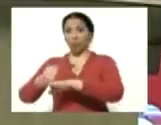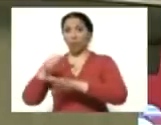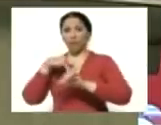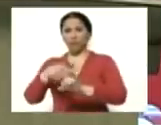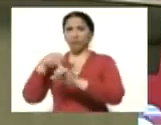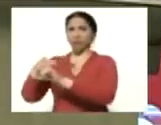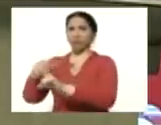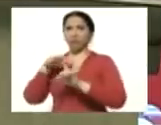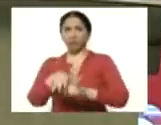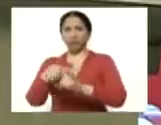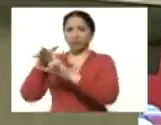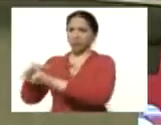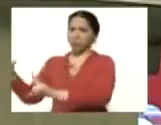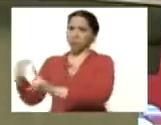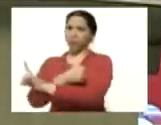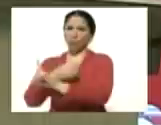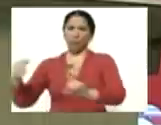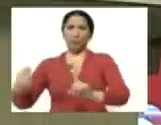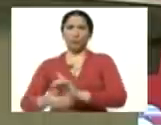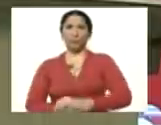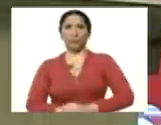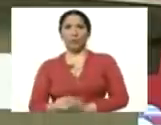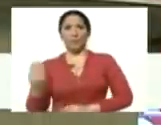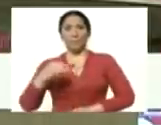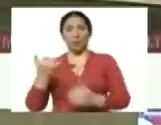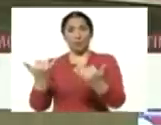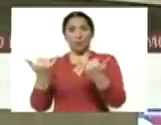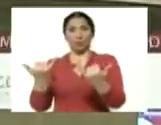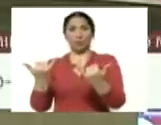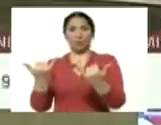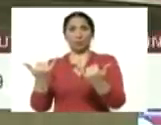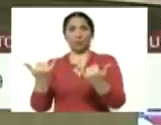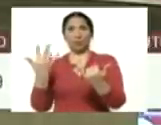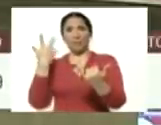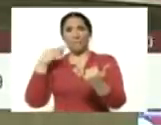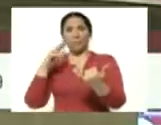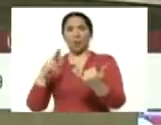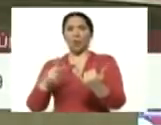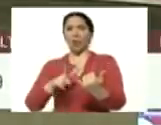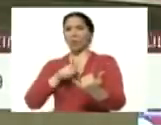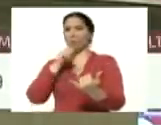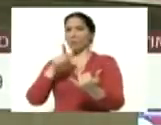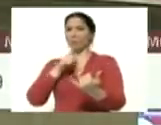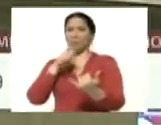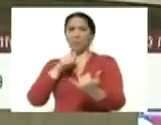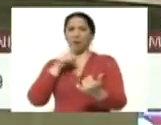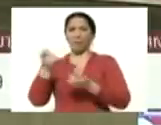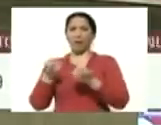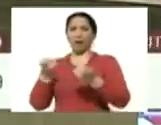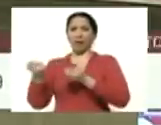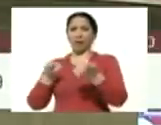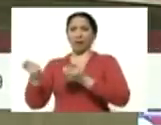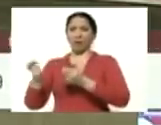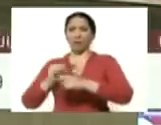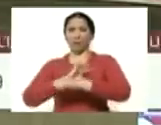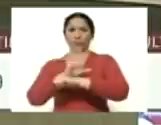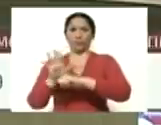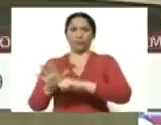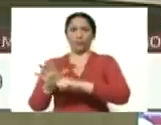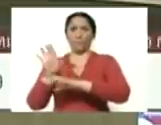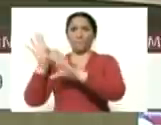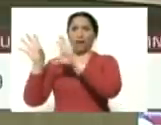discriminación, el maltrato y más recientemente por el pésimo manejo de la pandemia de los países de